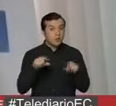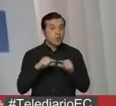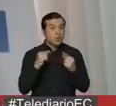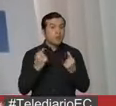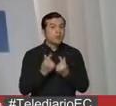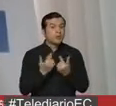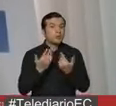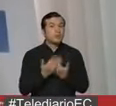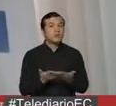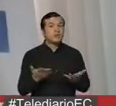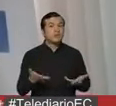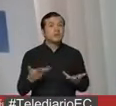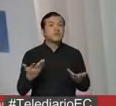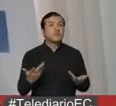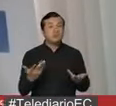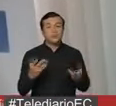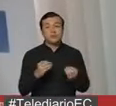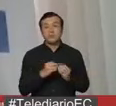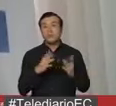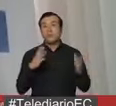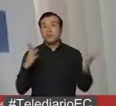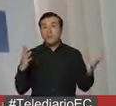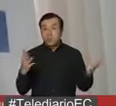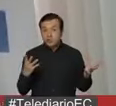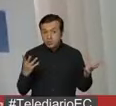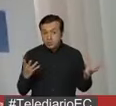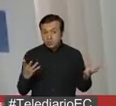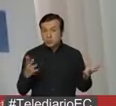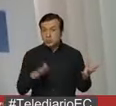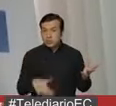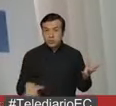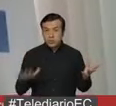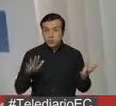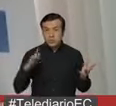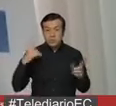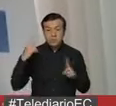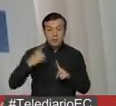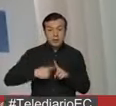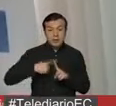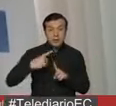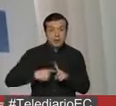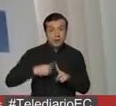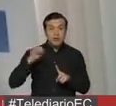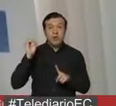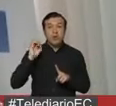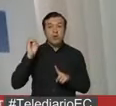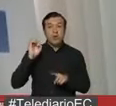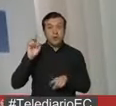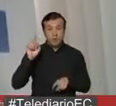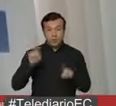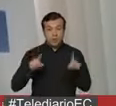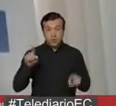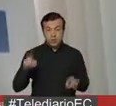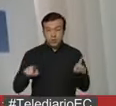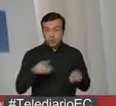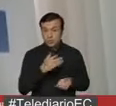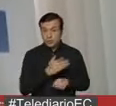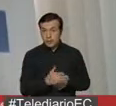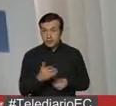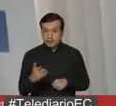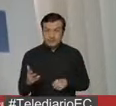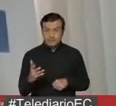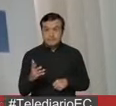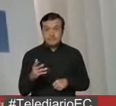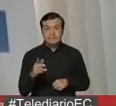donde se producen grandes aglomeraciones como son los mercados, o que está en contacto con